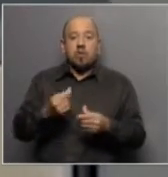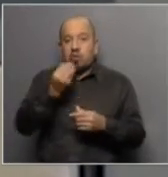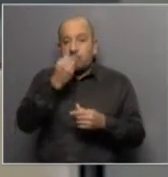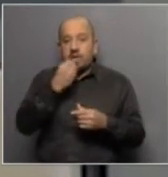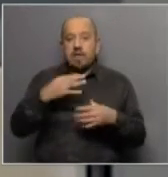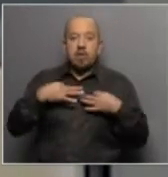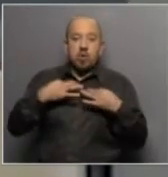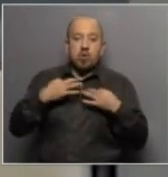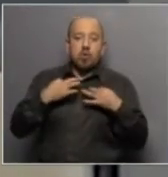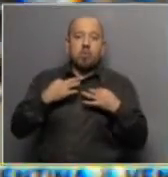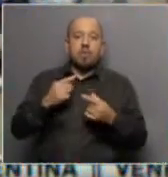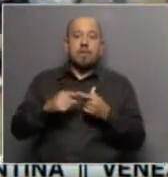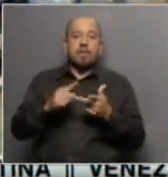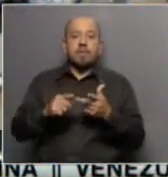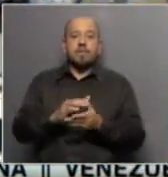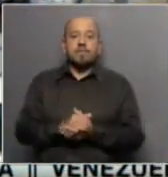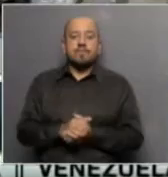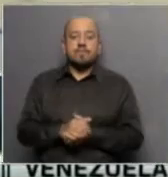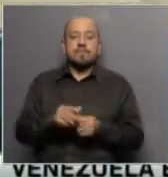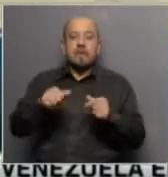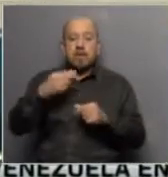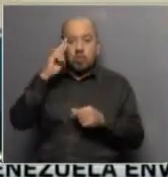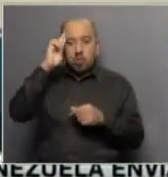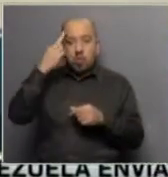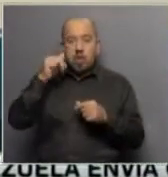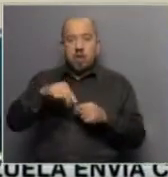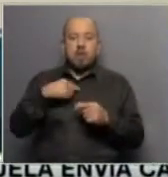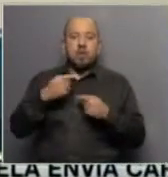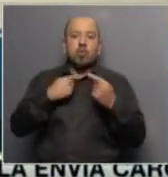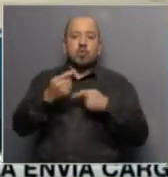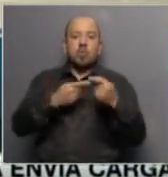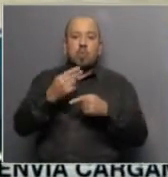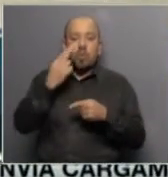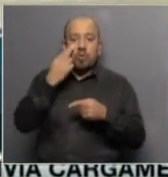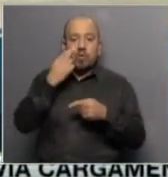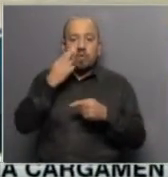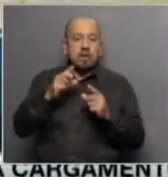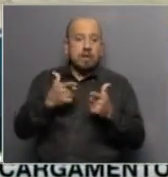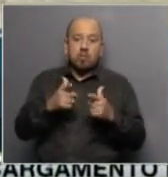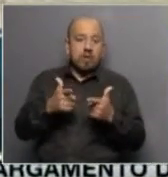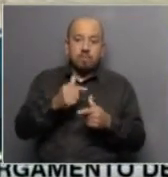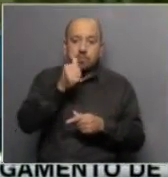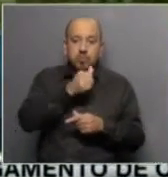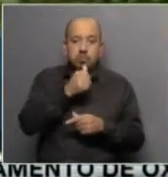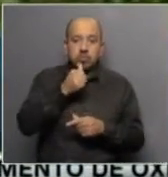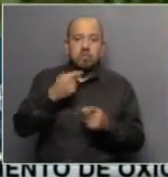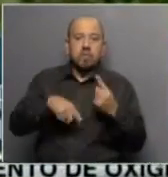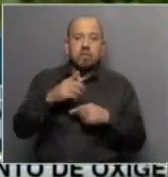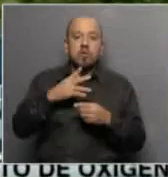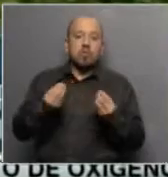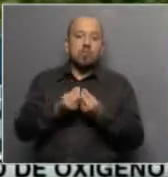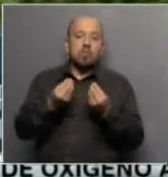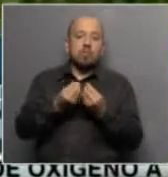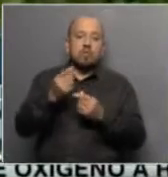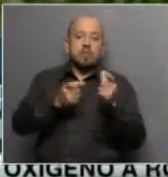con vestimenta, con estas cosas. El déficit de vivienda en Uruguay sigue siendo un problema sin resolver, pero no impide que cientos de familias sigan soñando